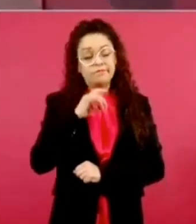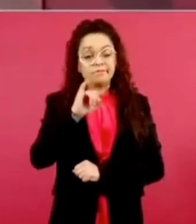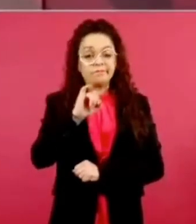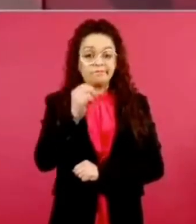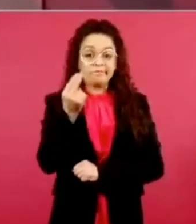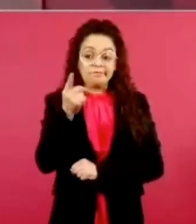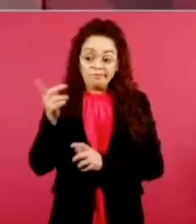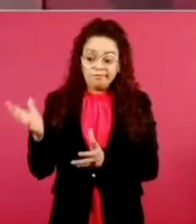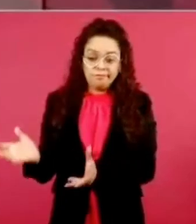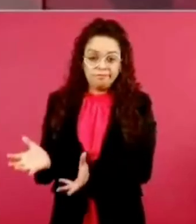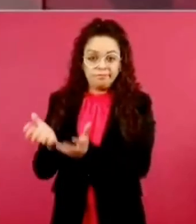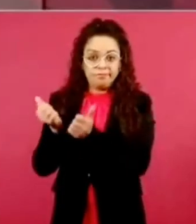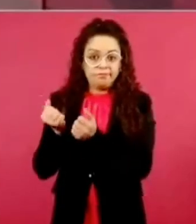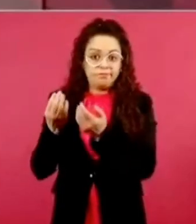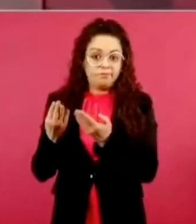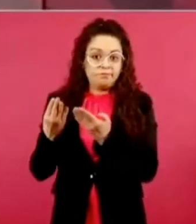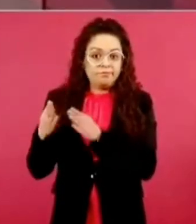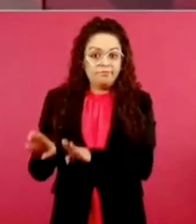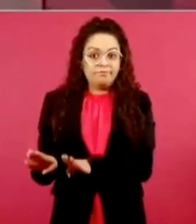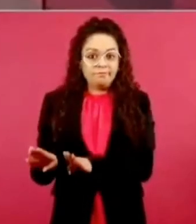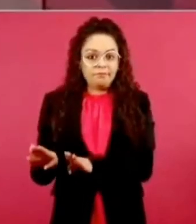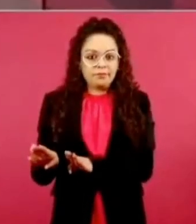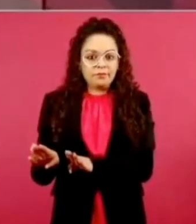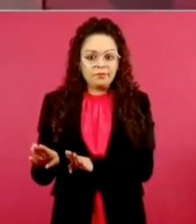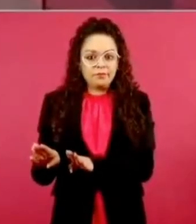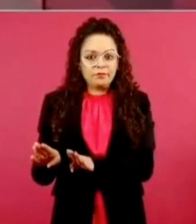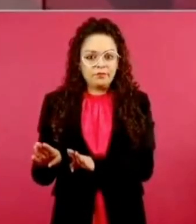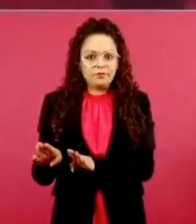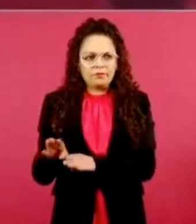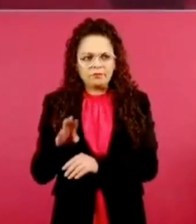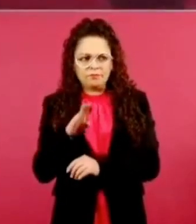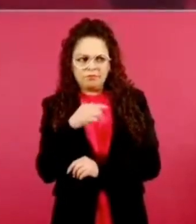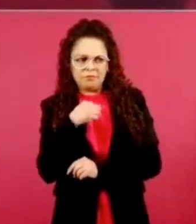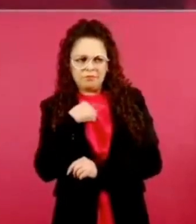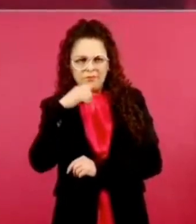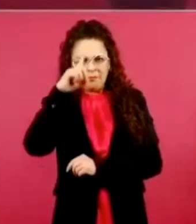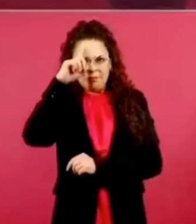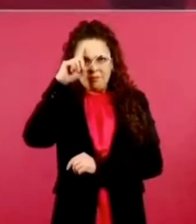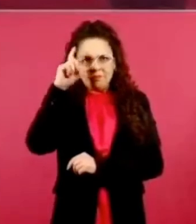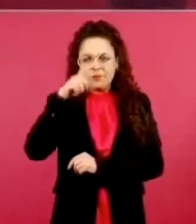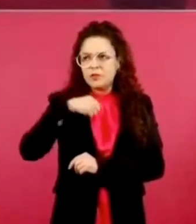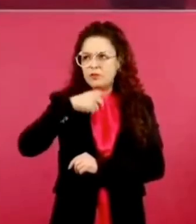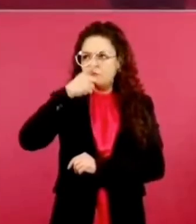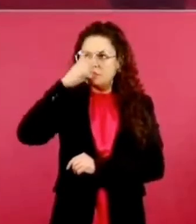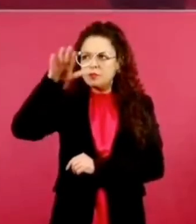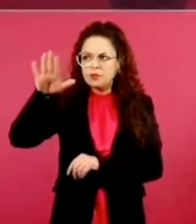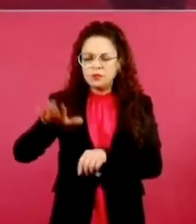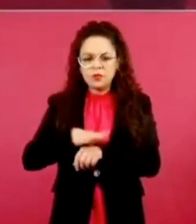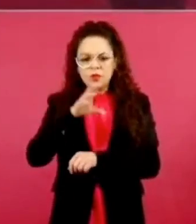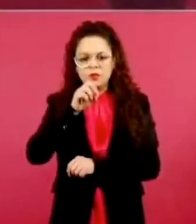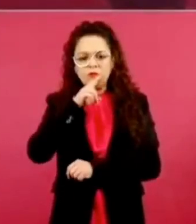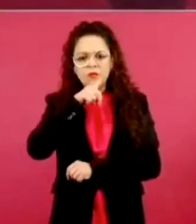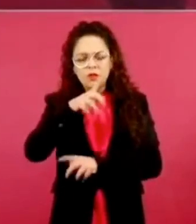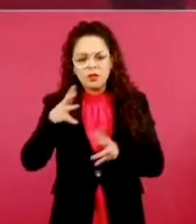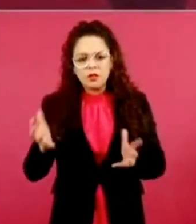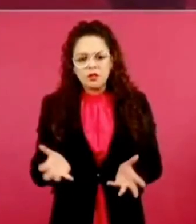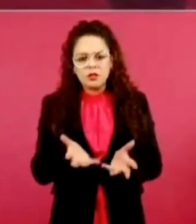Le digo, ¿por qué no rescata? Porque me dijo, tenemos que rescatar el sistema. ¿Por qué no se